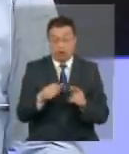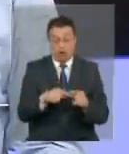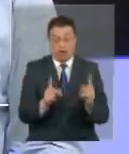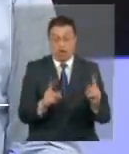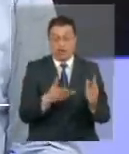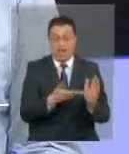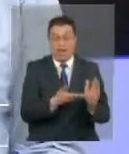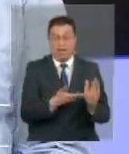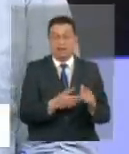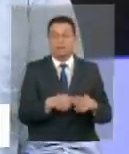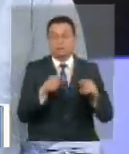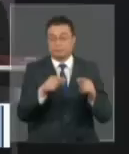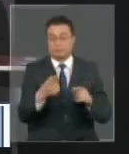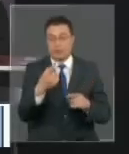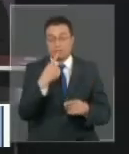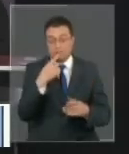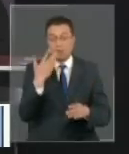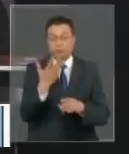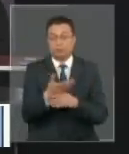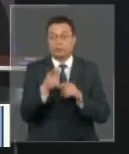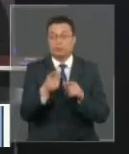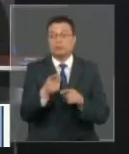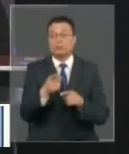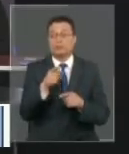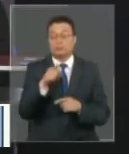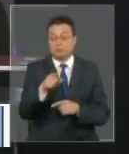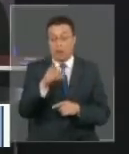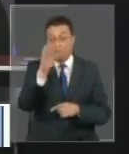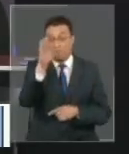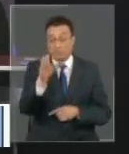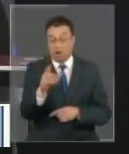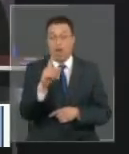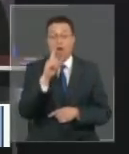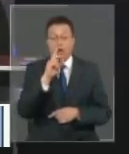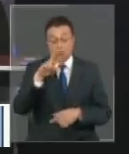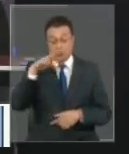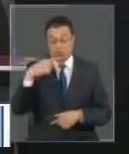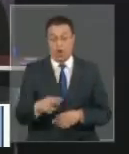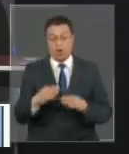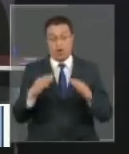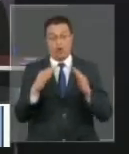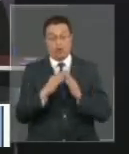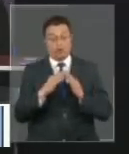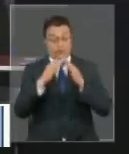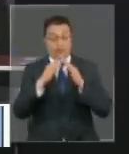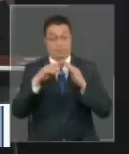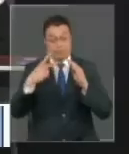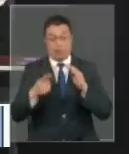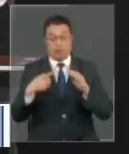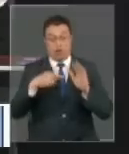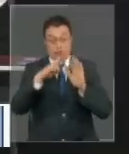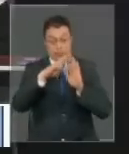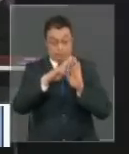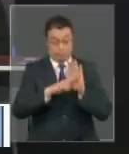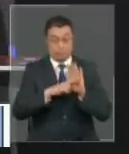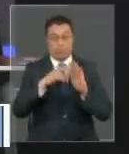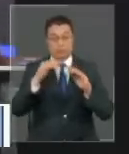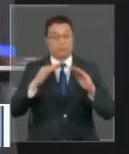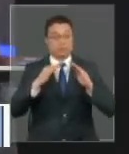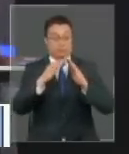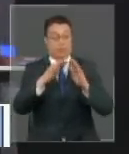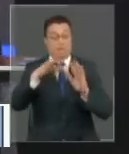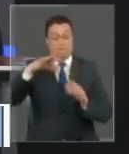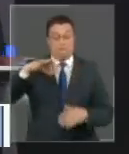eso. O sea, en concreto, la medida que usted propone es, si es que la persona que es propietaria de esa vivienda no regulariza, no se transforma en una residencial,